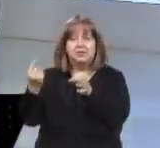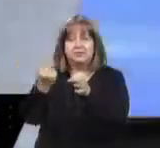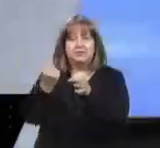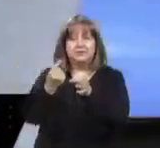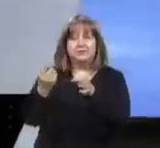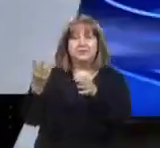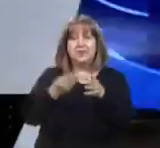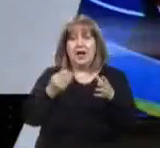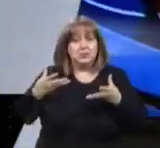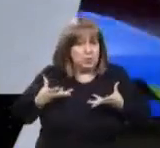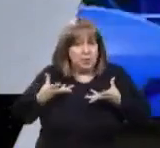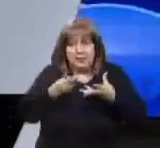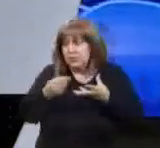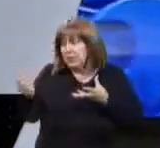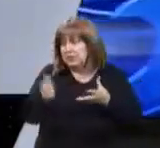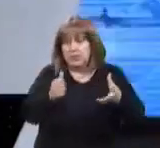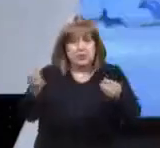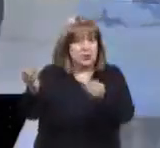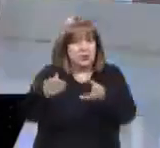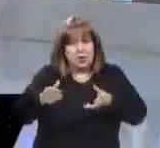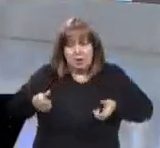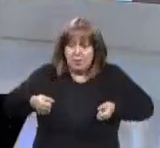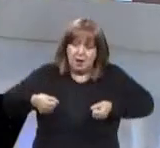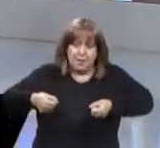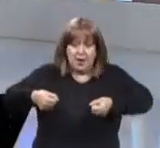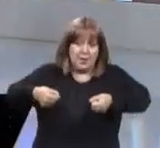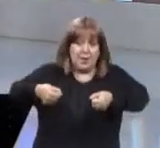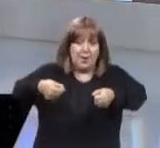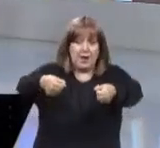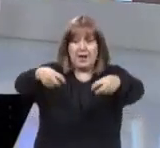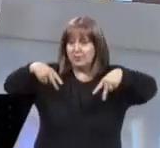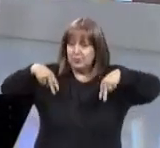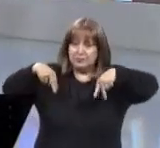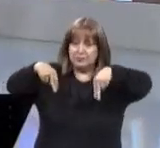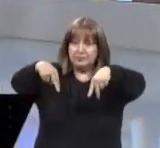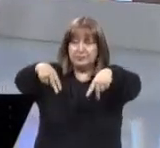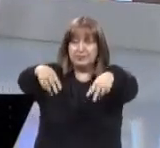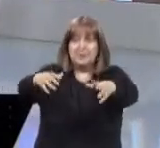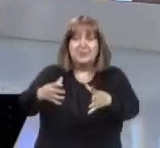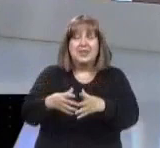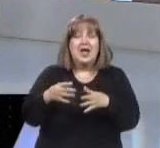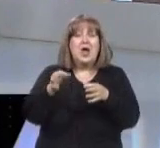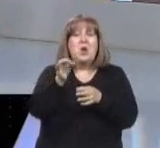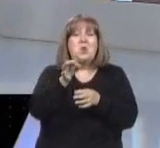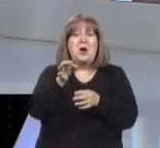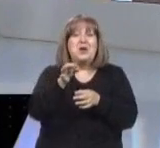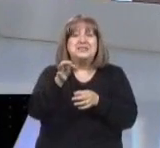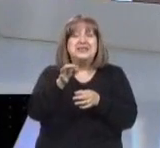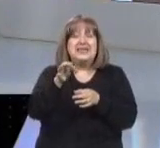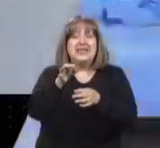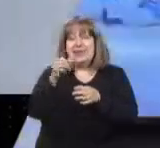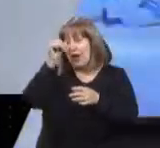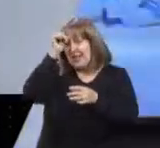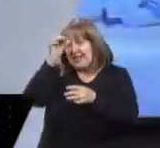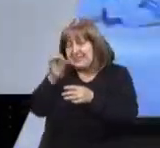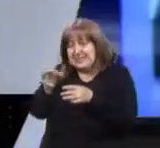en trasladar la gigantografía. Ah, o sea, todo el pueblo casi ahí. Casi todo el pueblo, claro, porque era muy llamativo y es un pueblito muy chiquito de la India, pero la